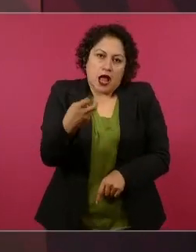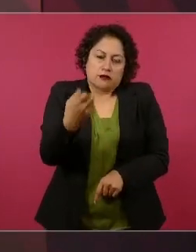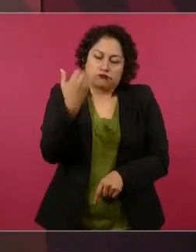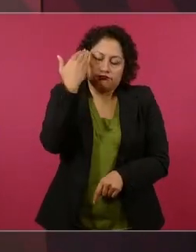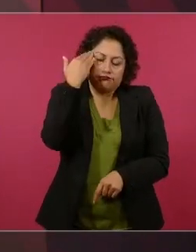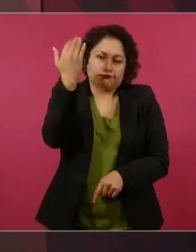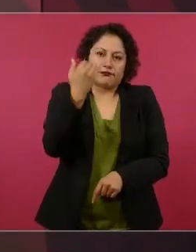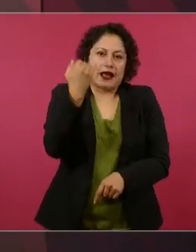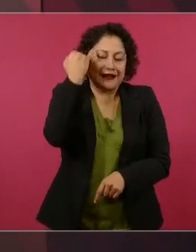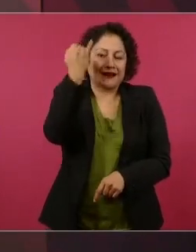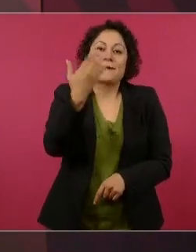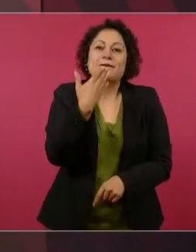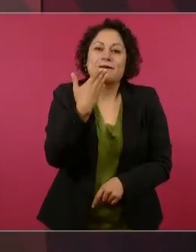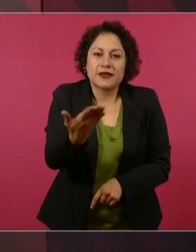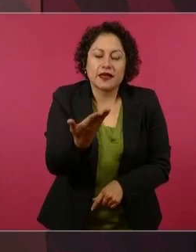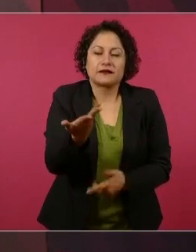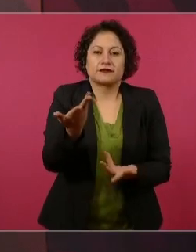No exagero,